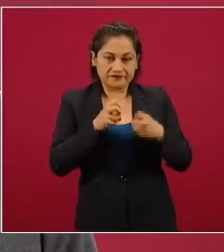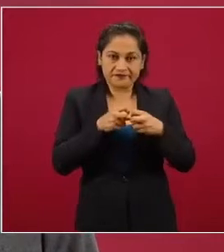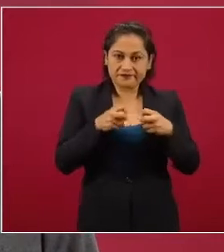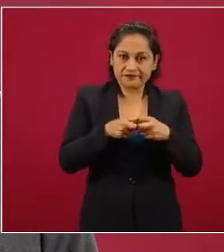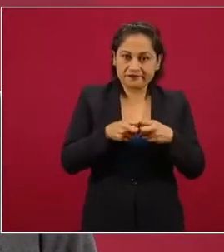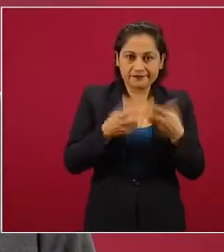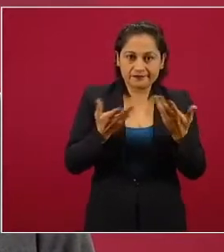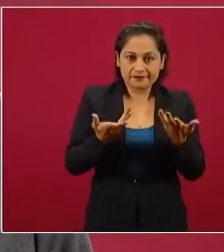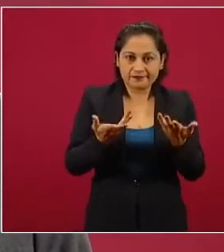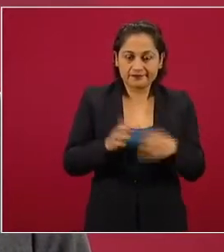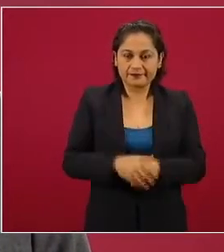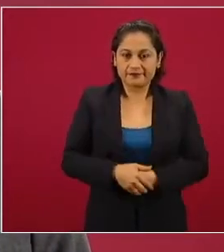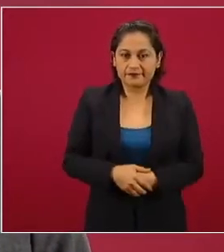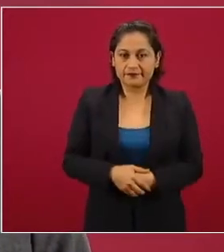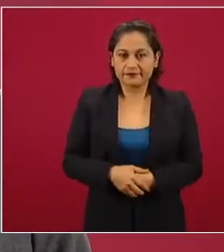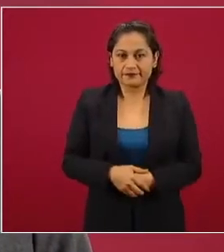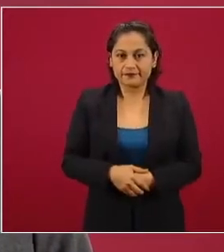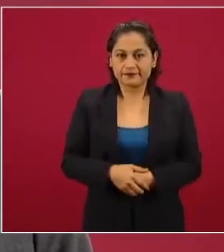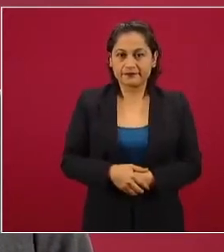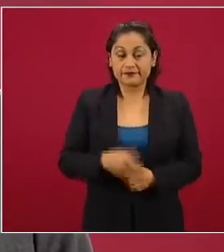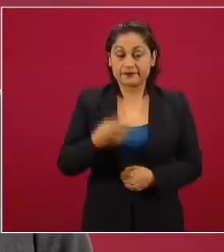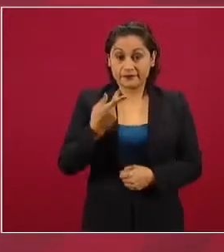Pero no solo ellos,